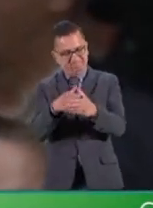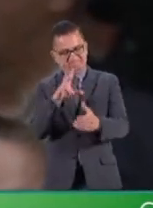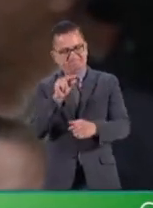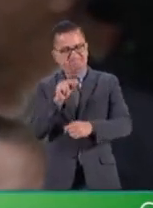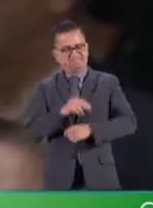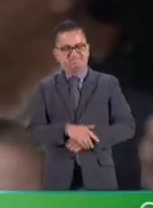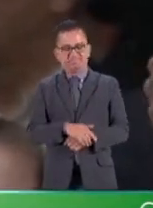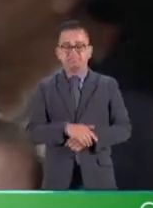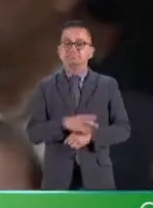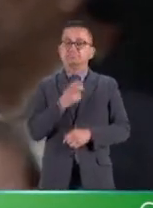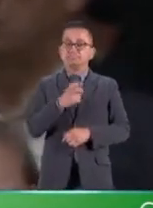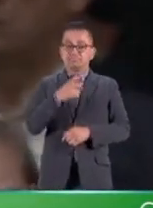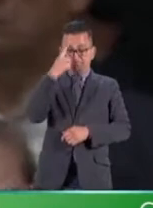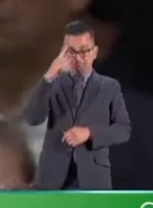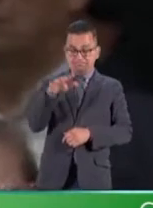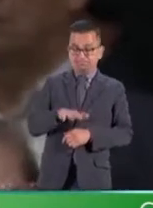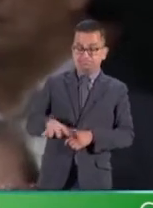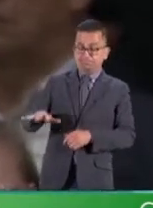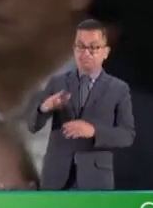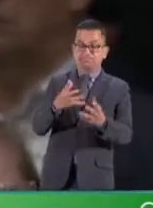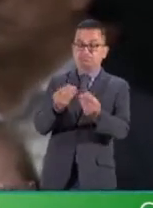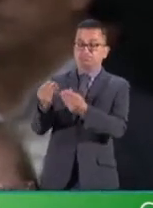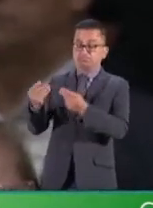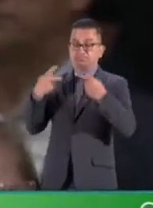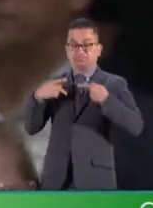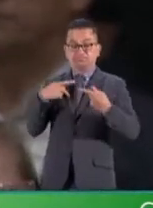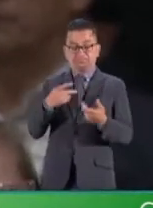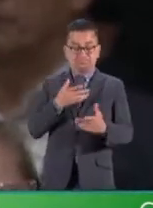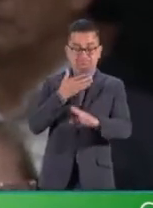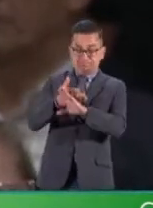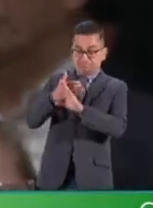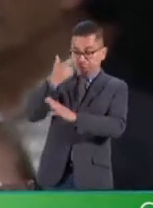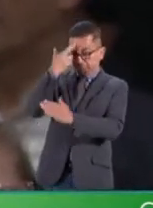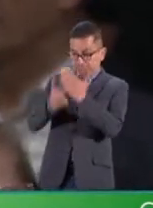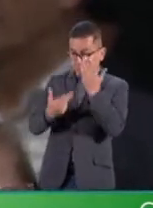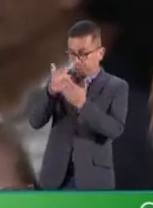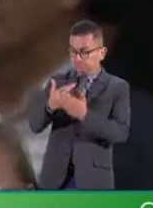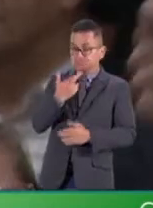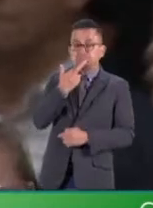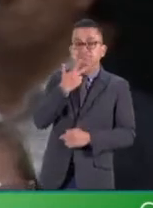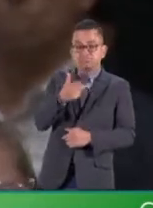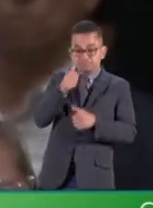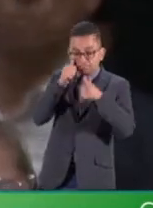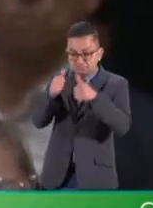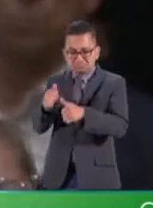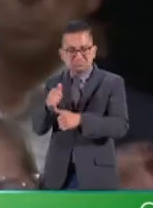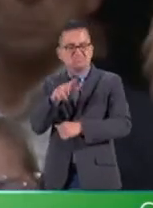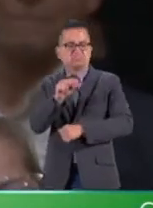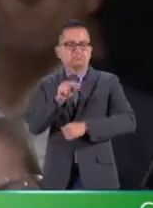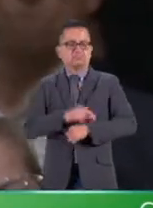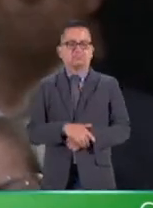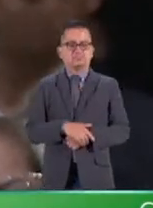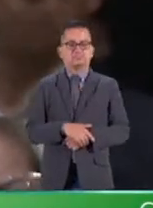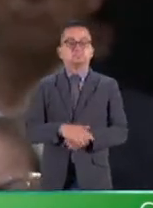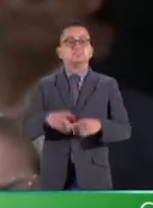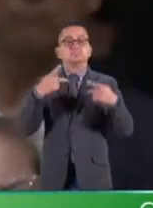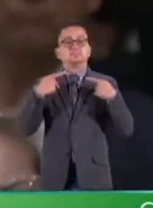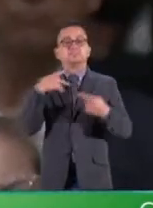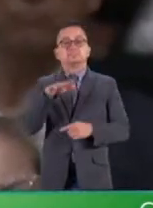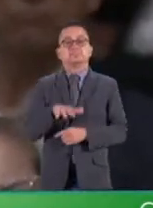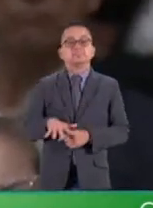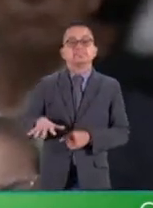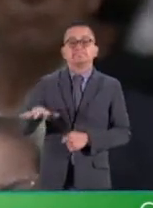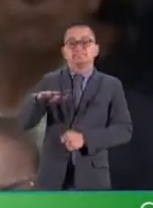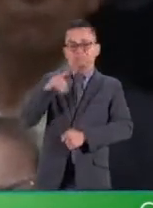el acceso a la justicia para millones de víctimas que tiene este país. La justicia de los ciudadanos de a pie, a esas a las que